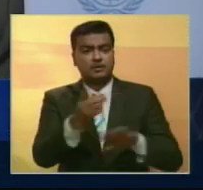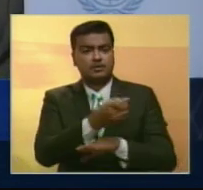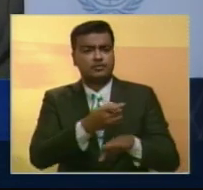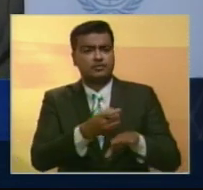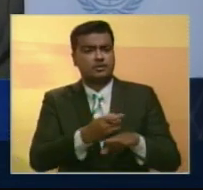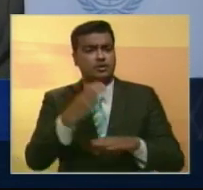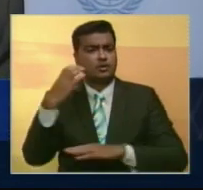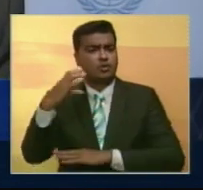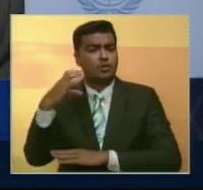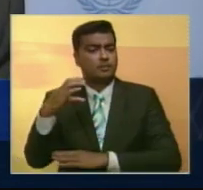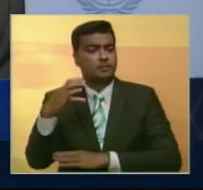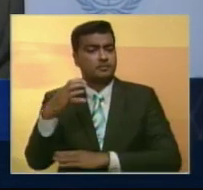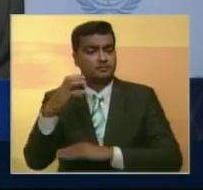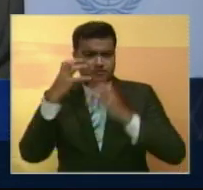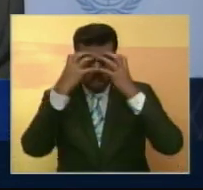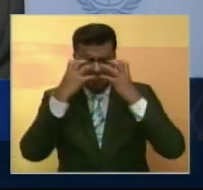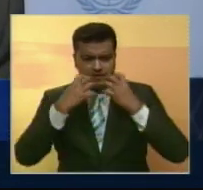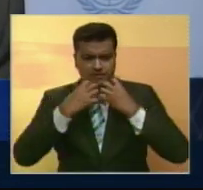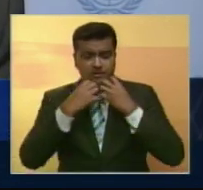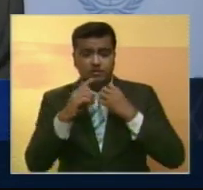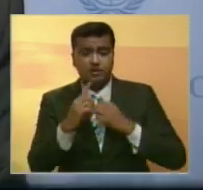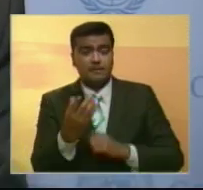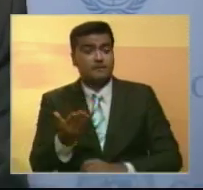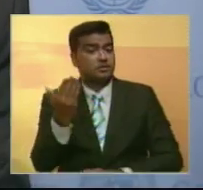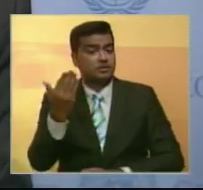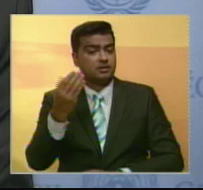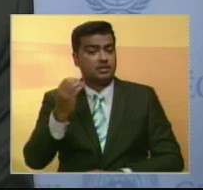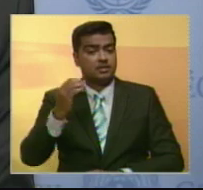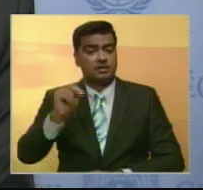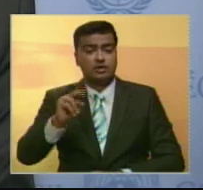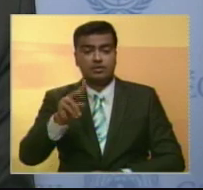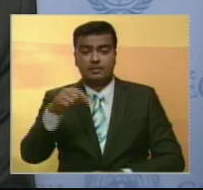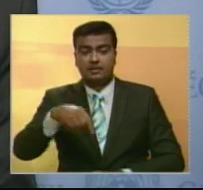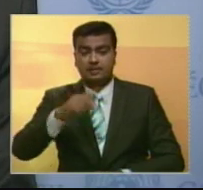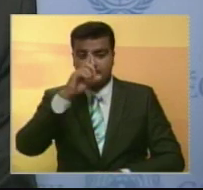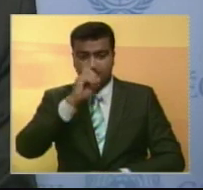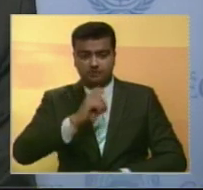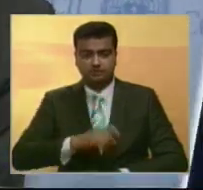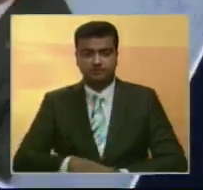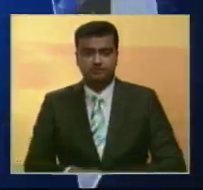de Colombia y las FARC es una de las prioridades de la ONU para este año.